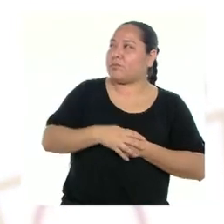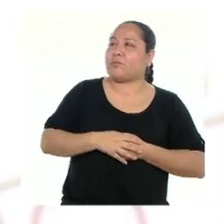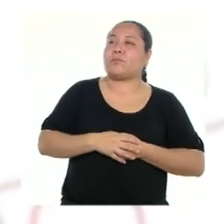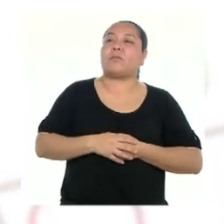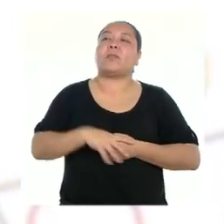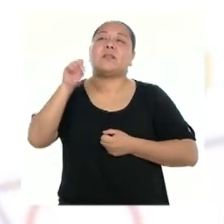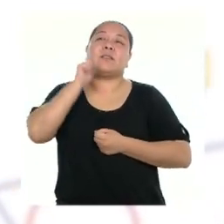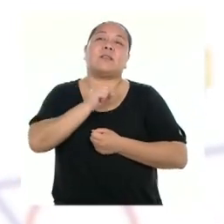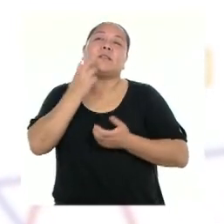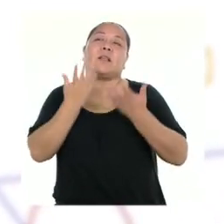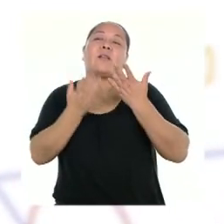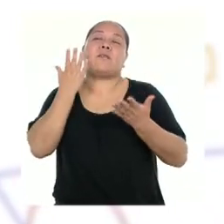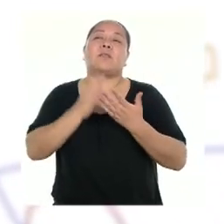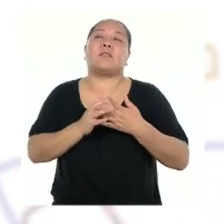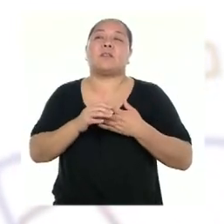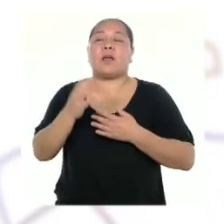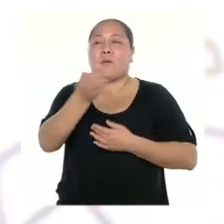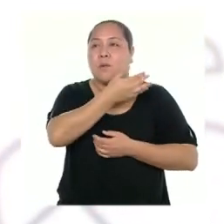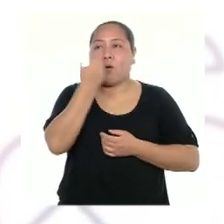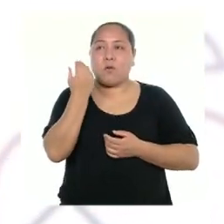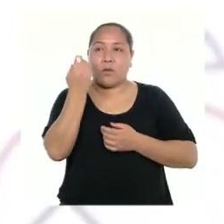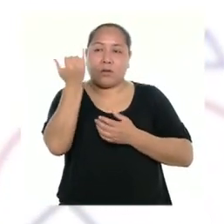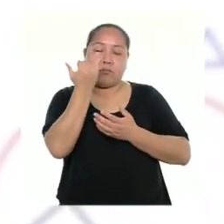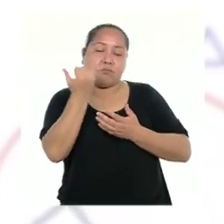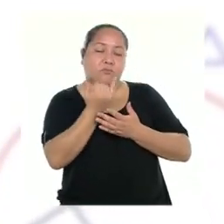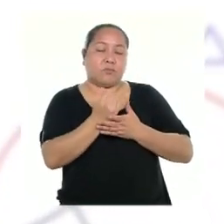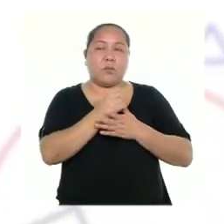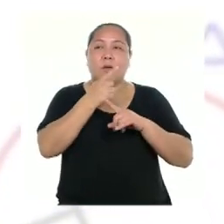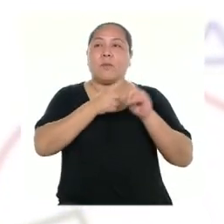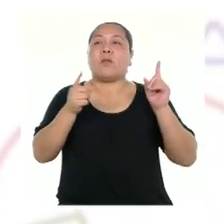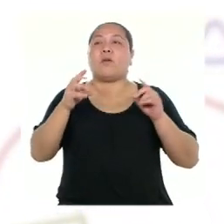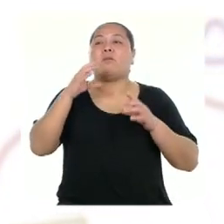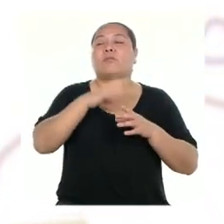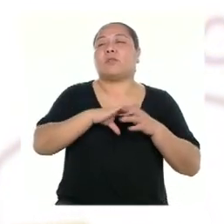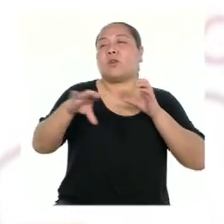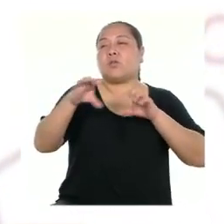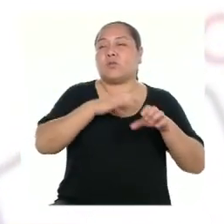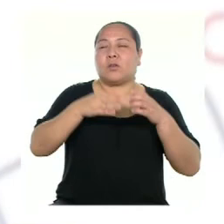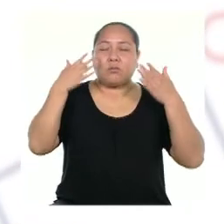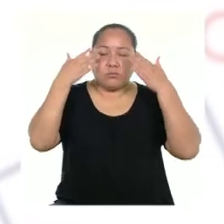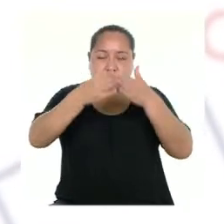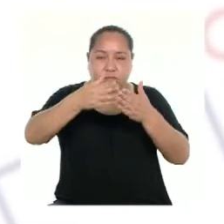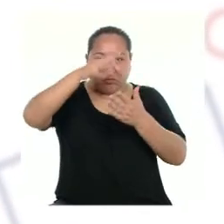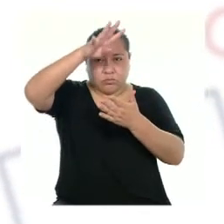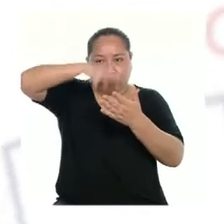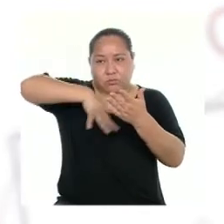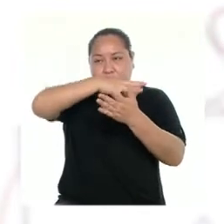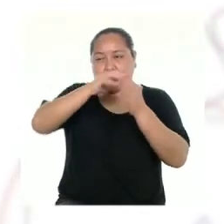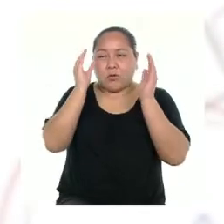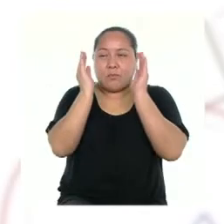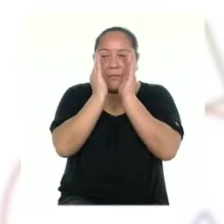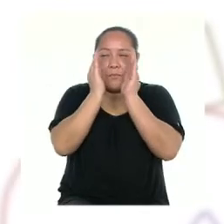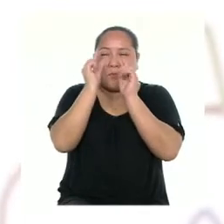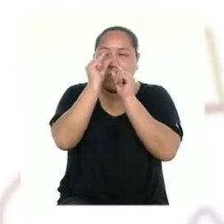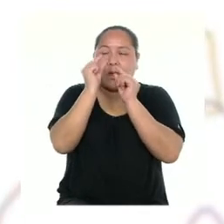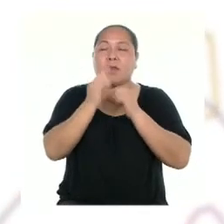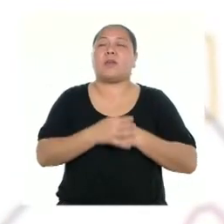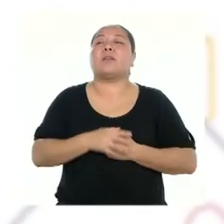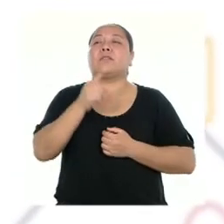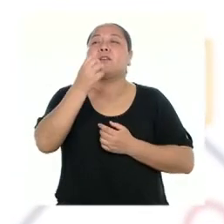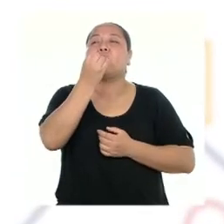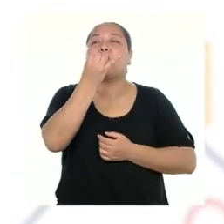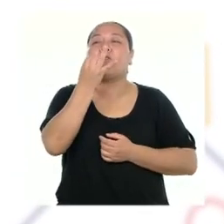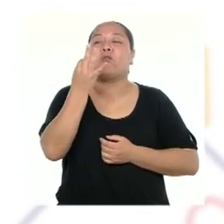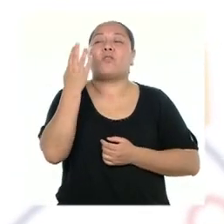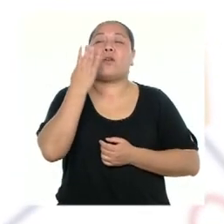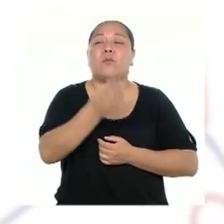Es posible mejorar la estimación, pero habría que usar una cuadrícula más pequeña. Si contamos